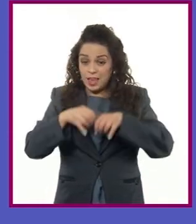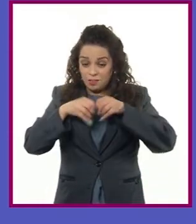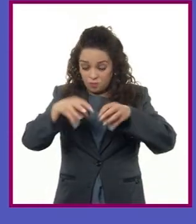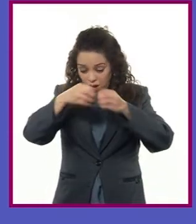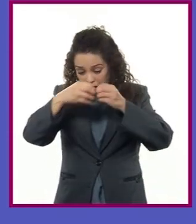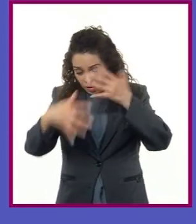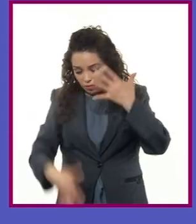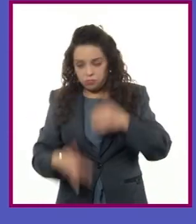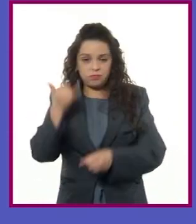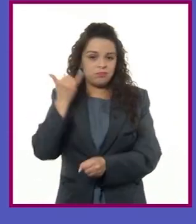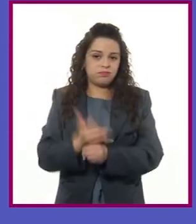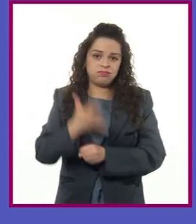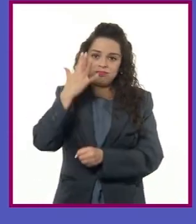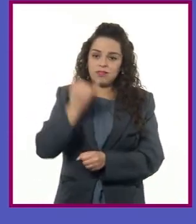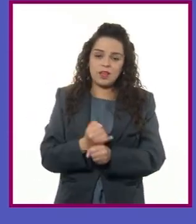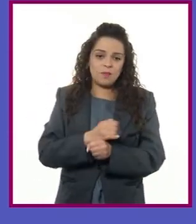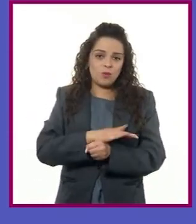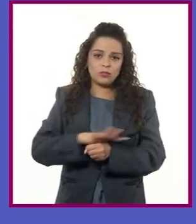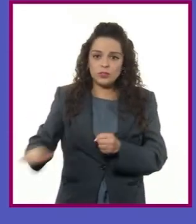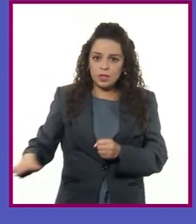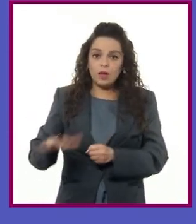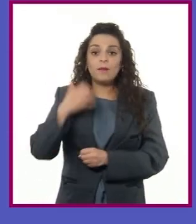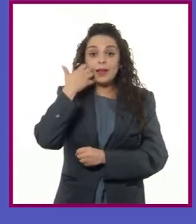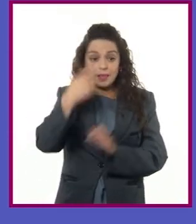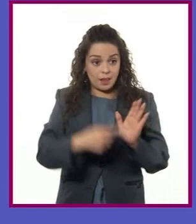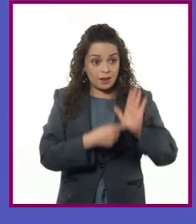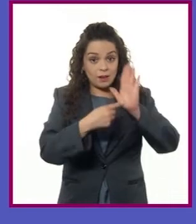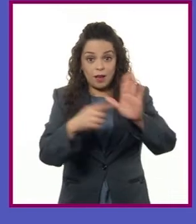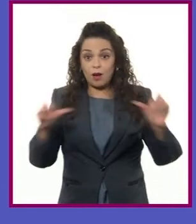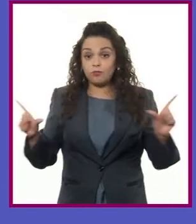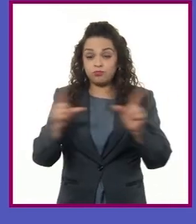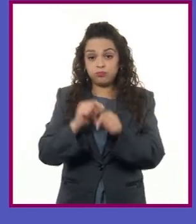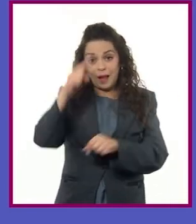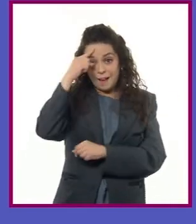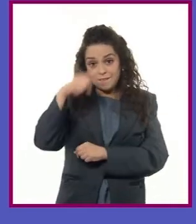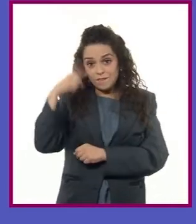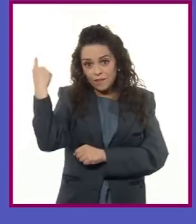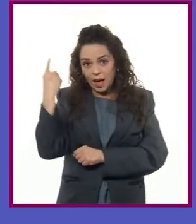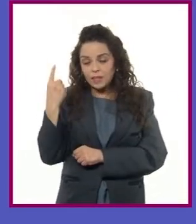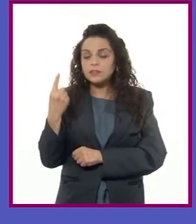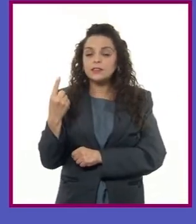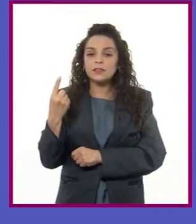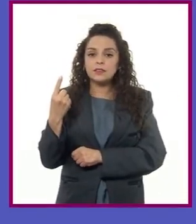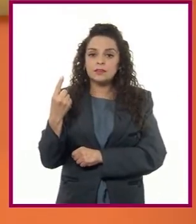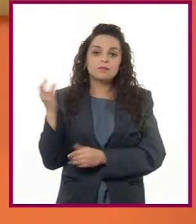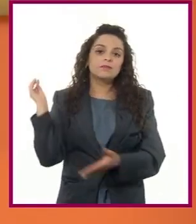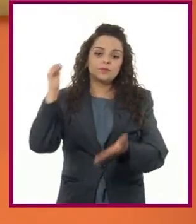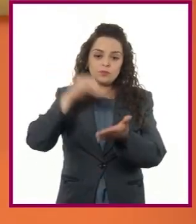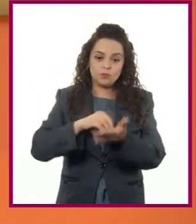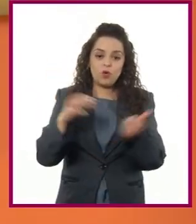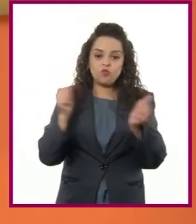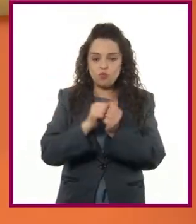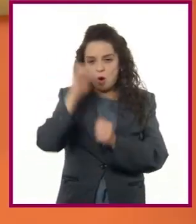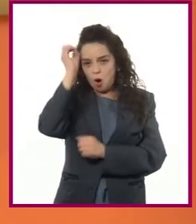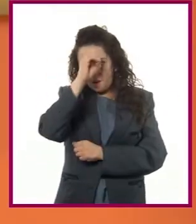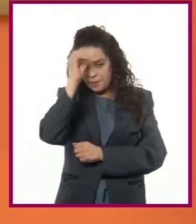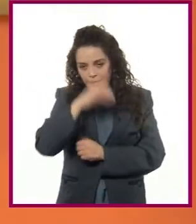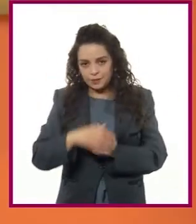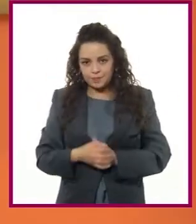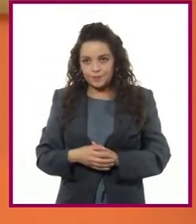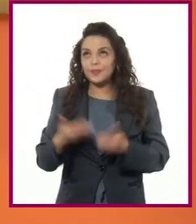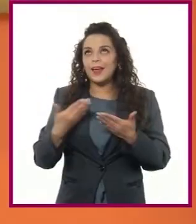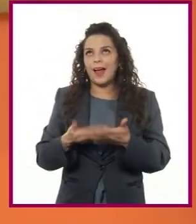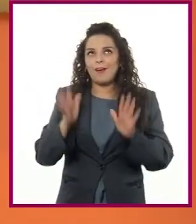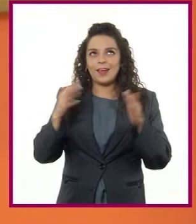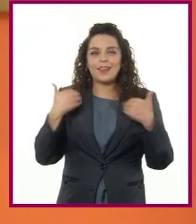desea mostrar de forma sencilla, sin emitir opinión, lo que señala un texto. Ahora ya nos queda más claro